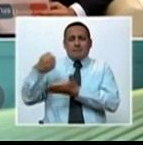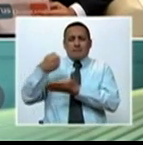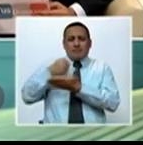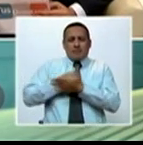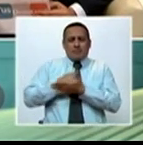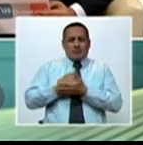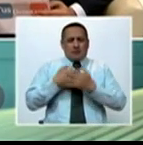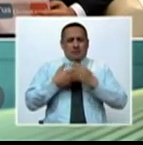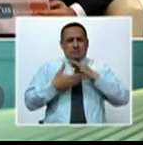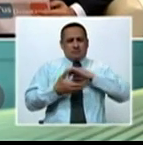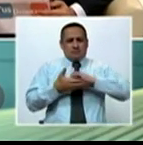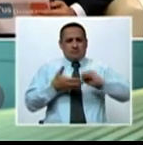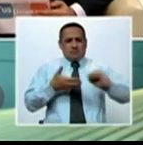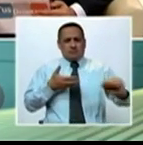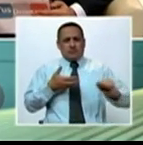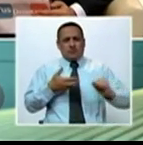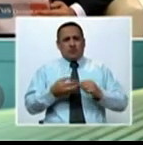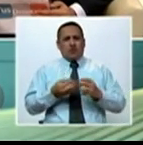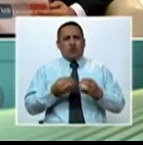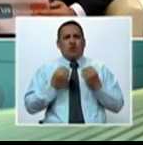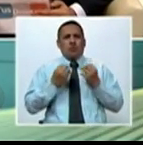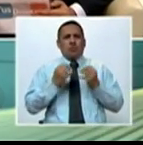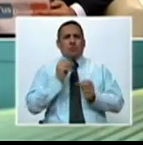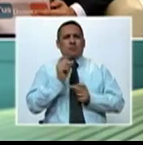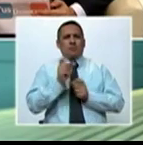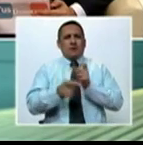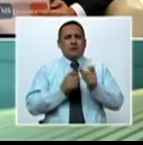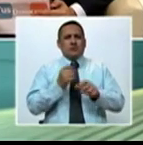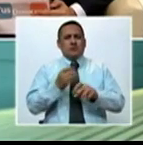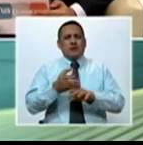el caso de las personas que trabajan